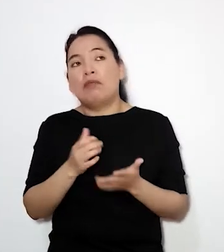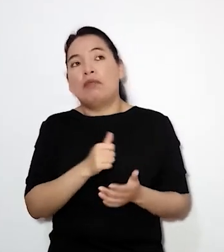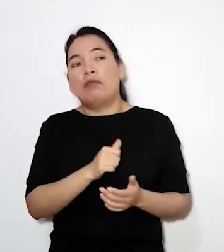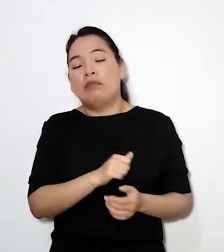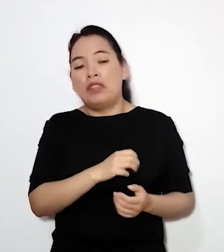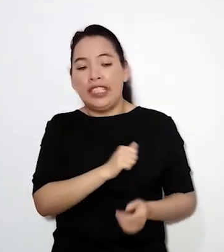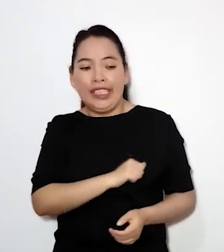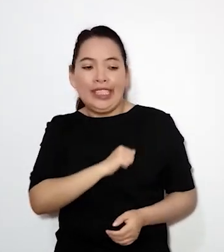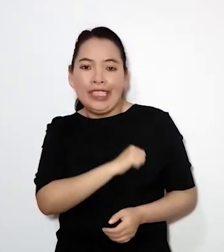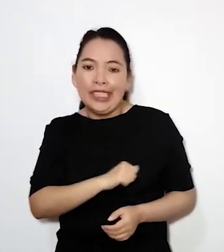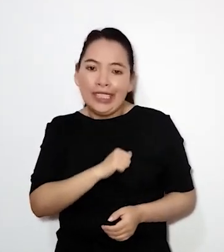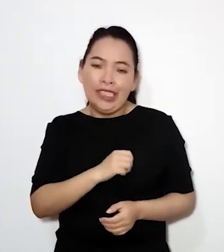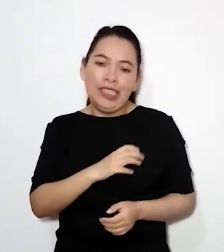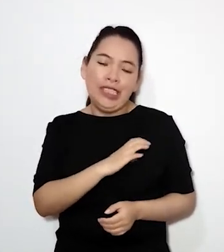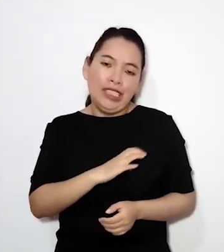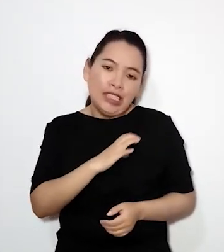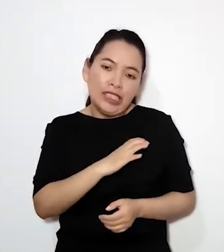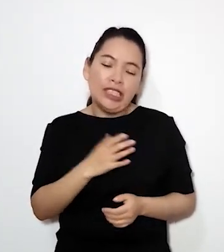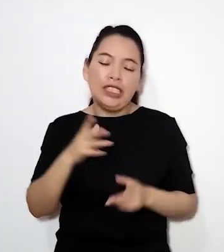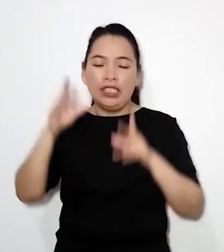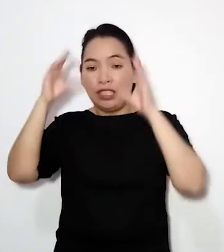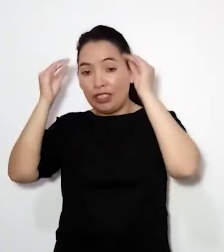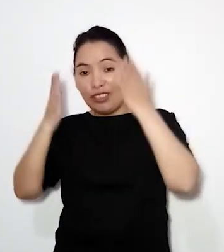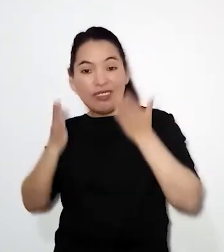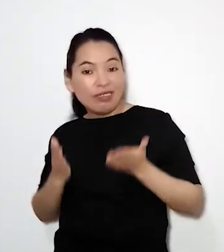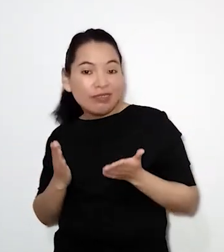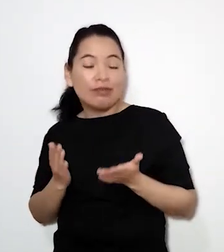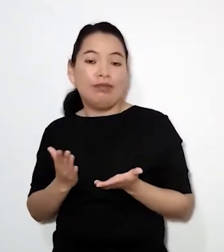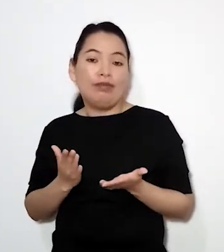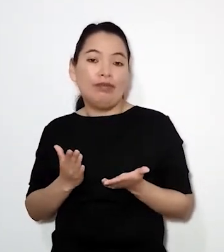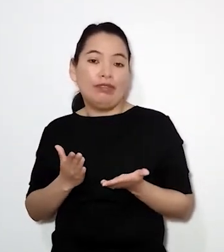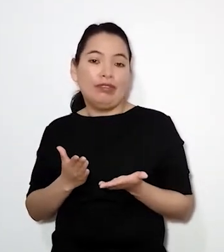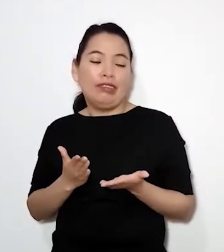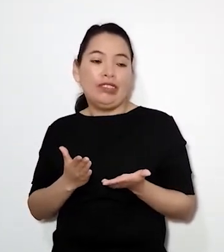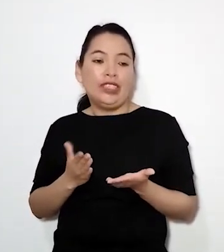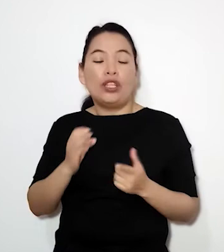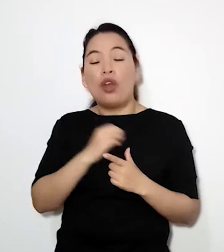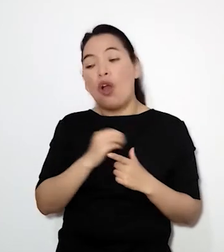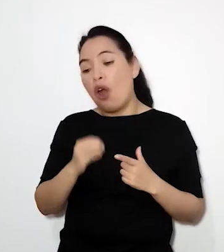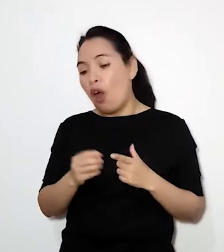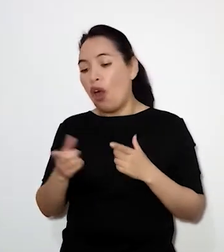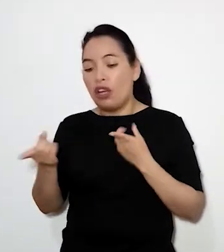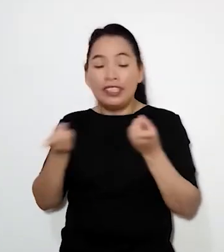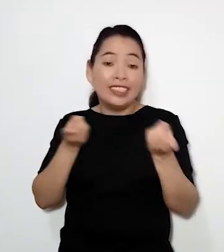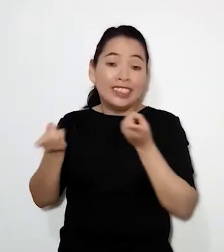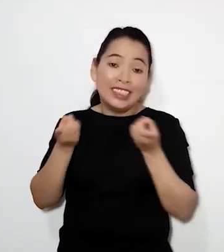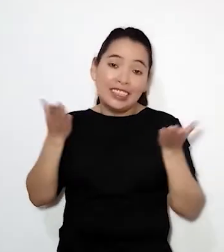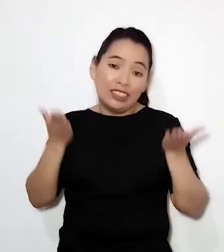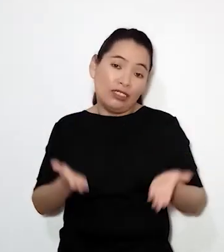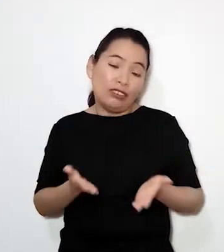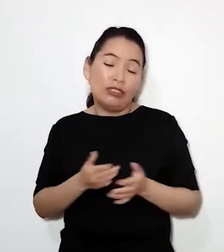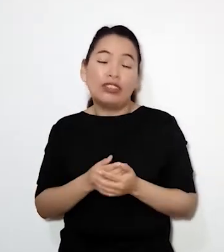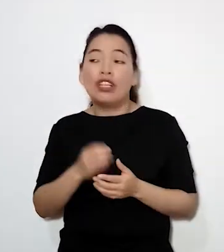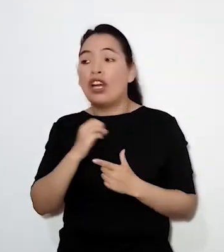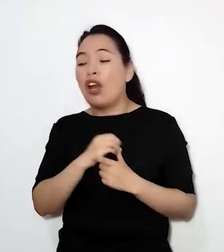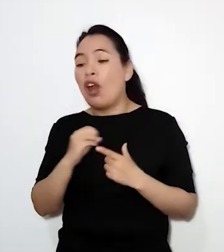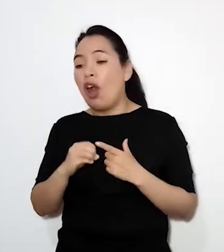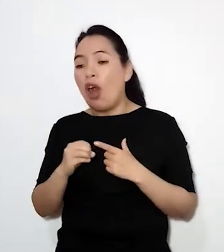las y los docentes, el personal directivo, las personas asistentes en